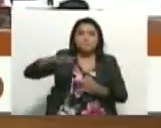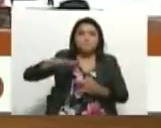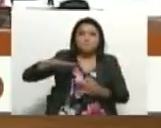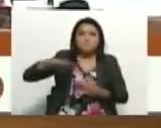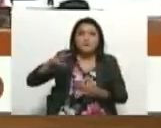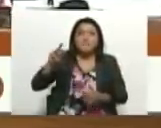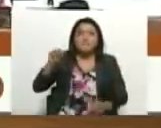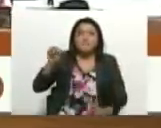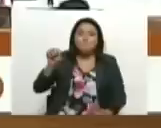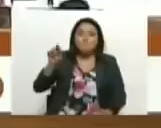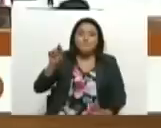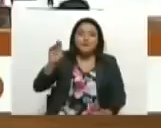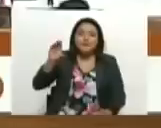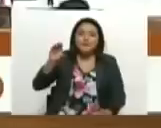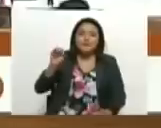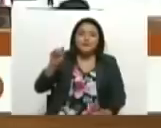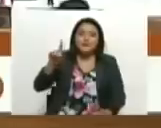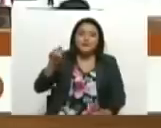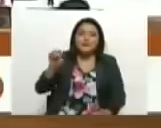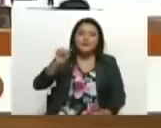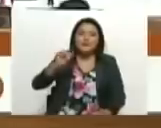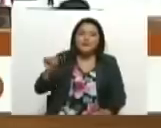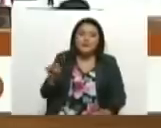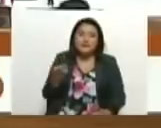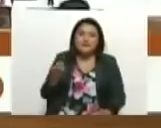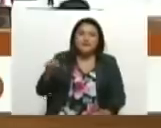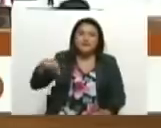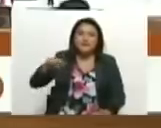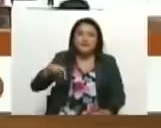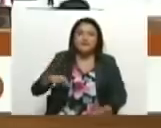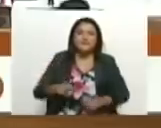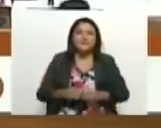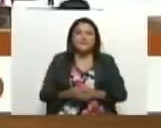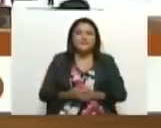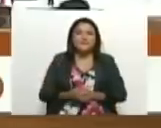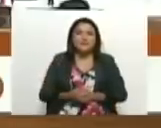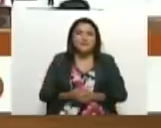investigar a fondo, ¿no? Los edificios tenían un tamaño...